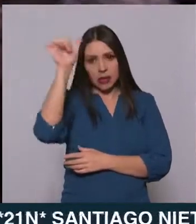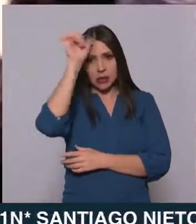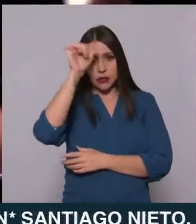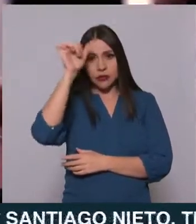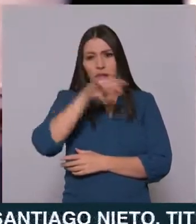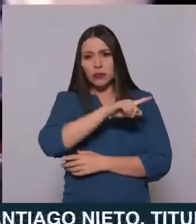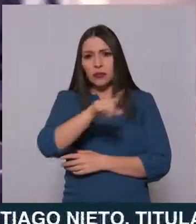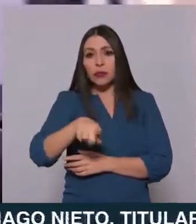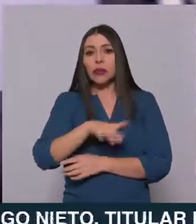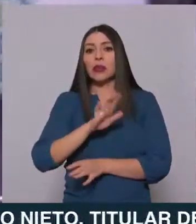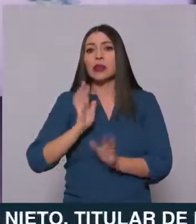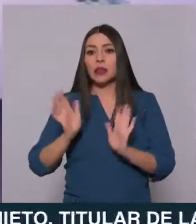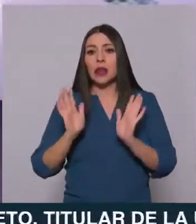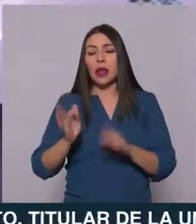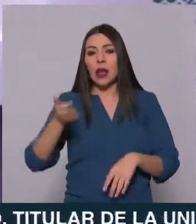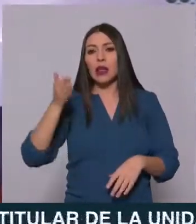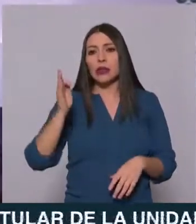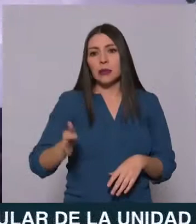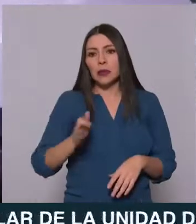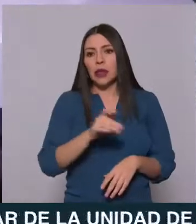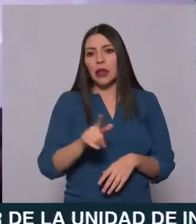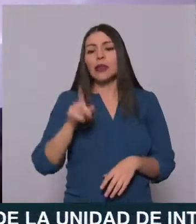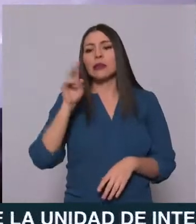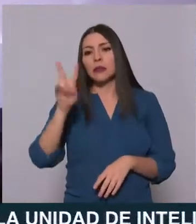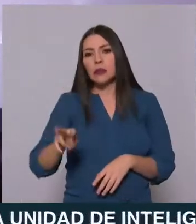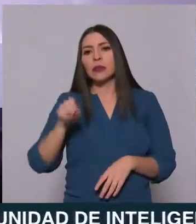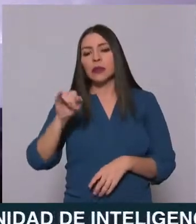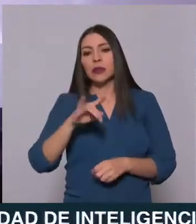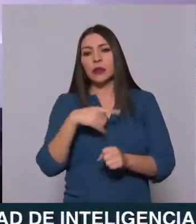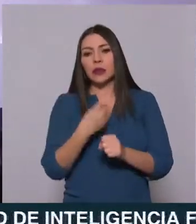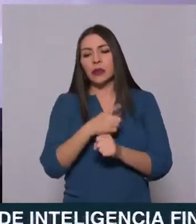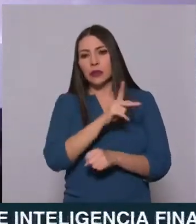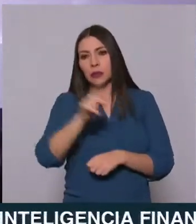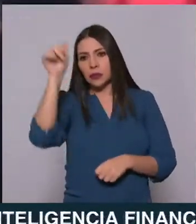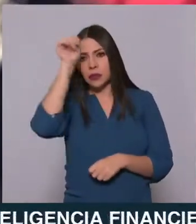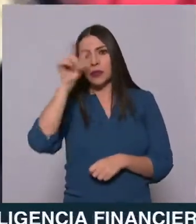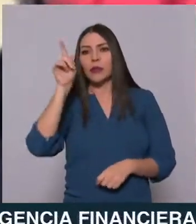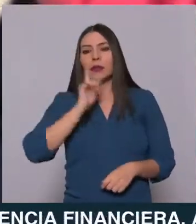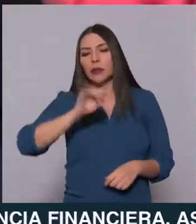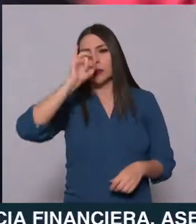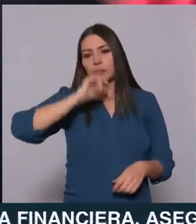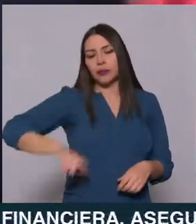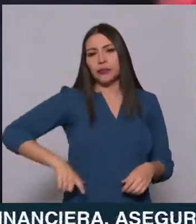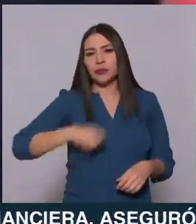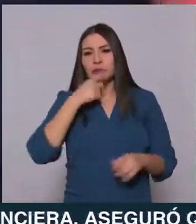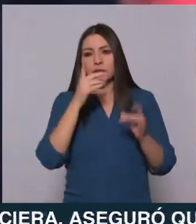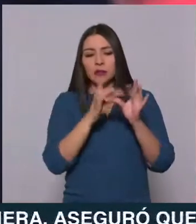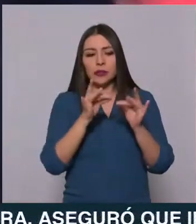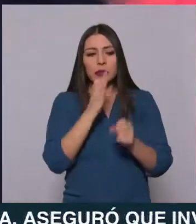de los abusos por parte de los legionarios, la jefa de gobierno Claudia Sheinbaum señaló que los casos son